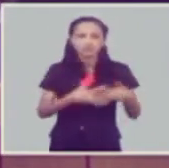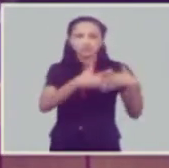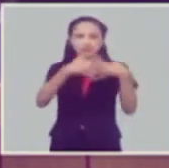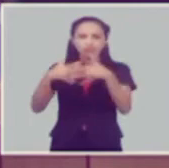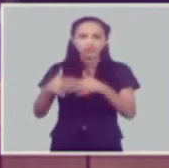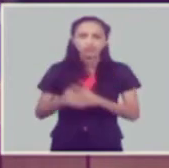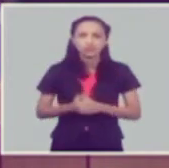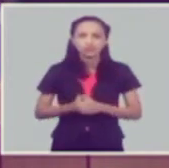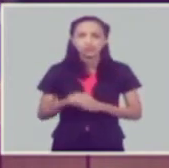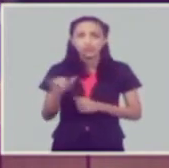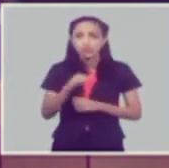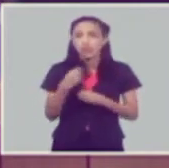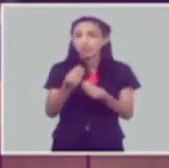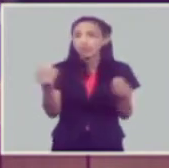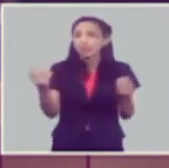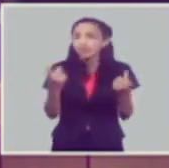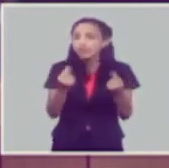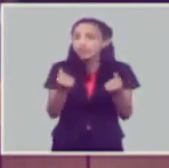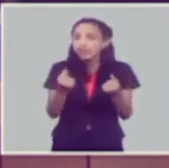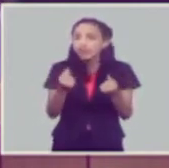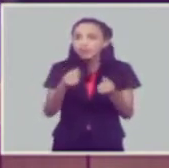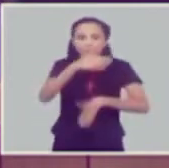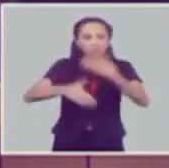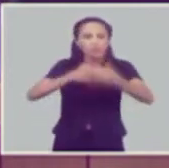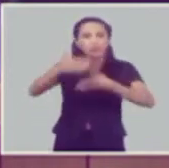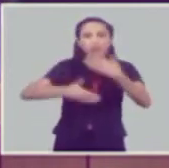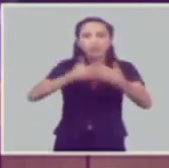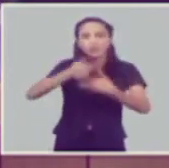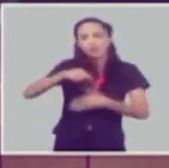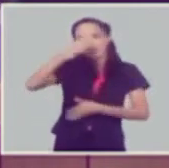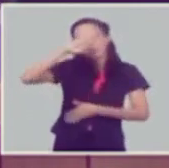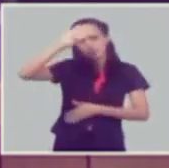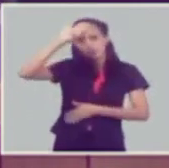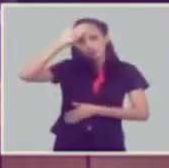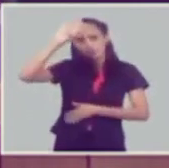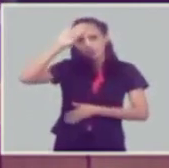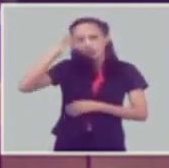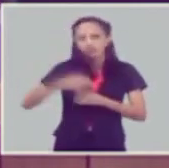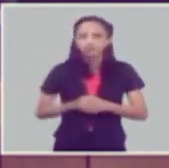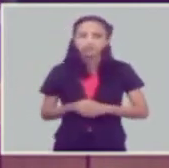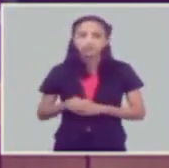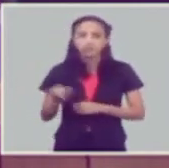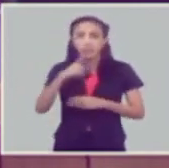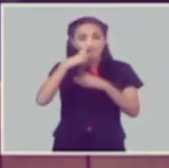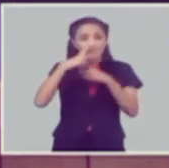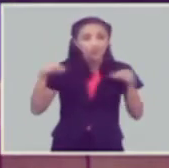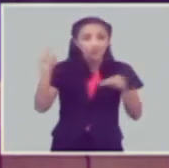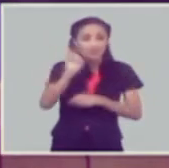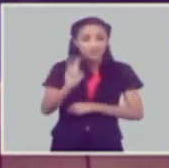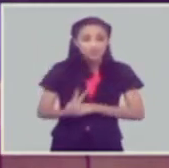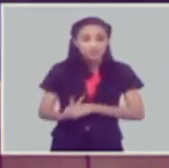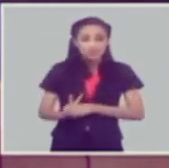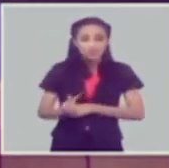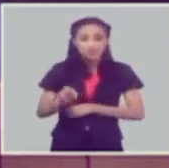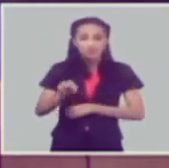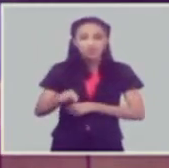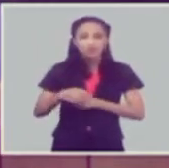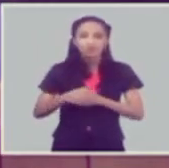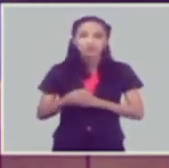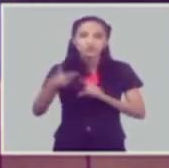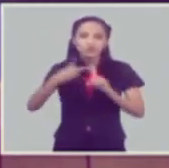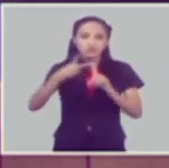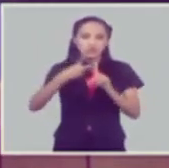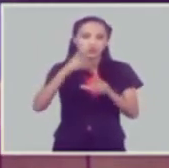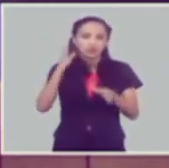llovió dinero para propiciar lo que muchos creían el golpe final a Cuba, Nicaragua y Venezuela en un presumible segundo periodo